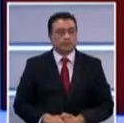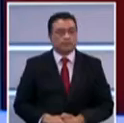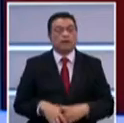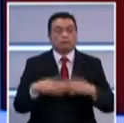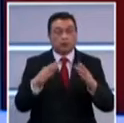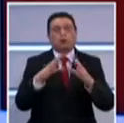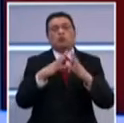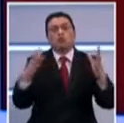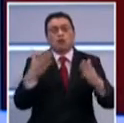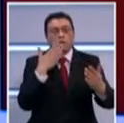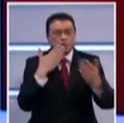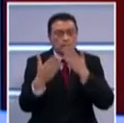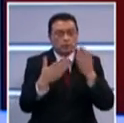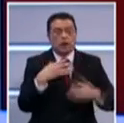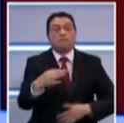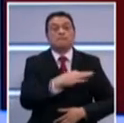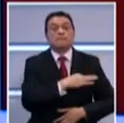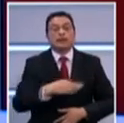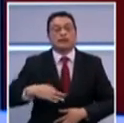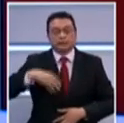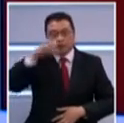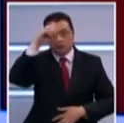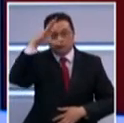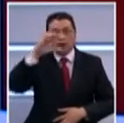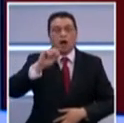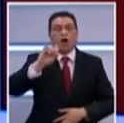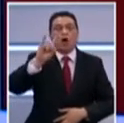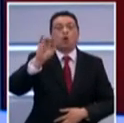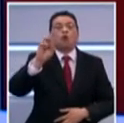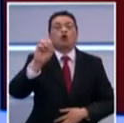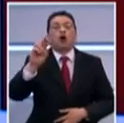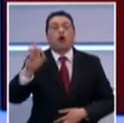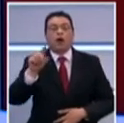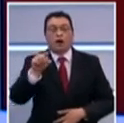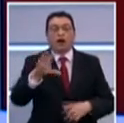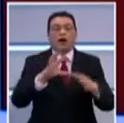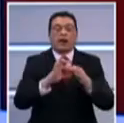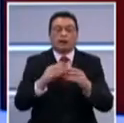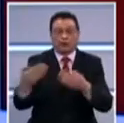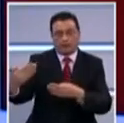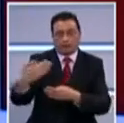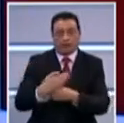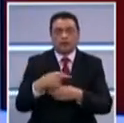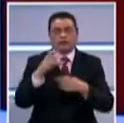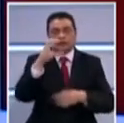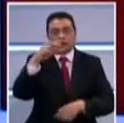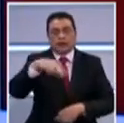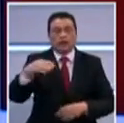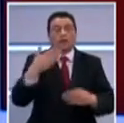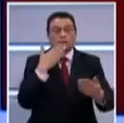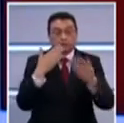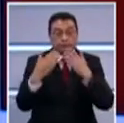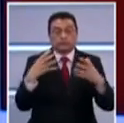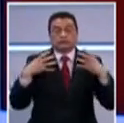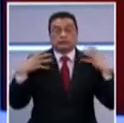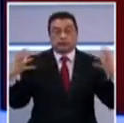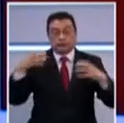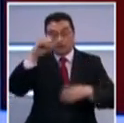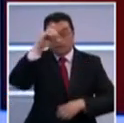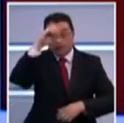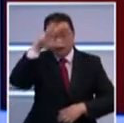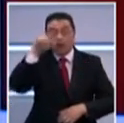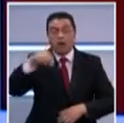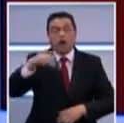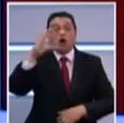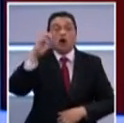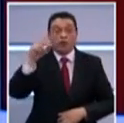cuando tenemos muchísimo que conversar con la ministra de minería aurora williams ministra gracias por acompañarnos en el cne prime vamos a hablar de la gran minería cuando hablamos de codelco